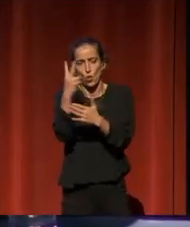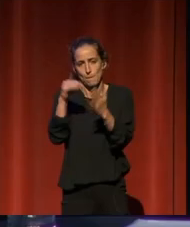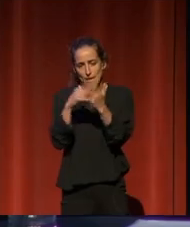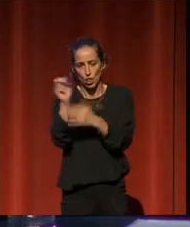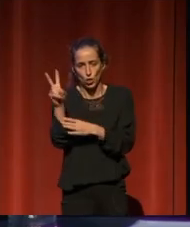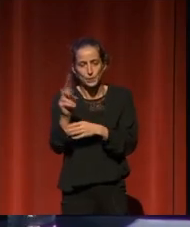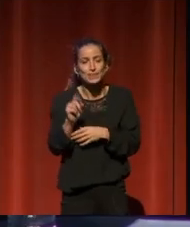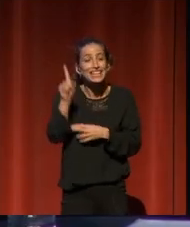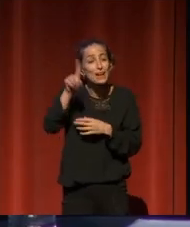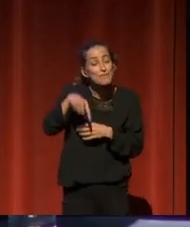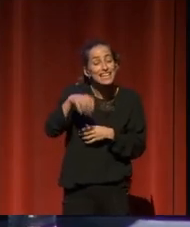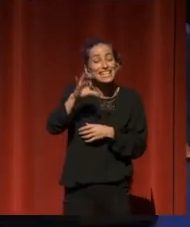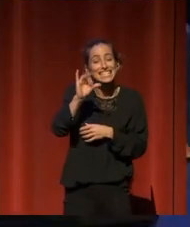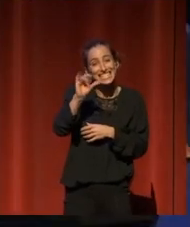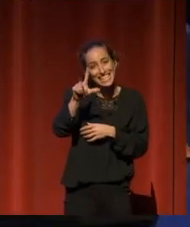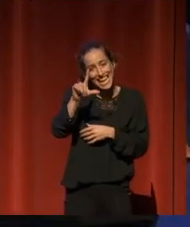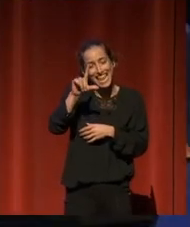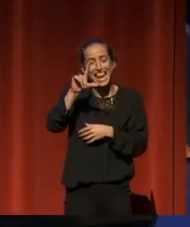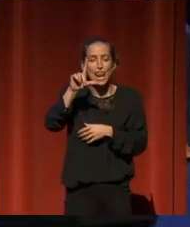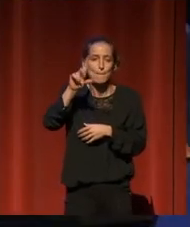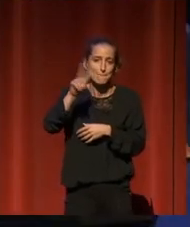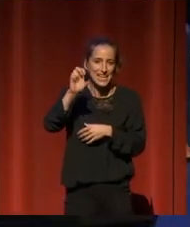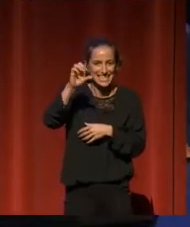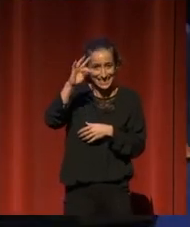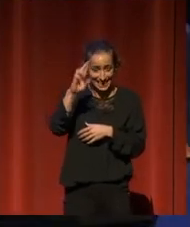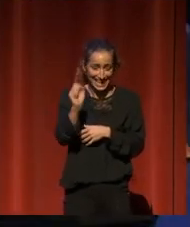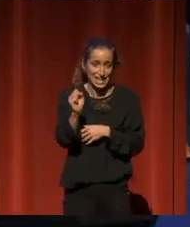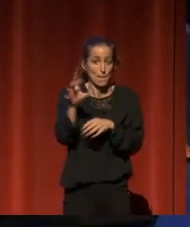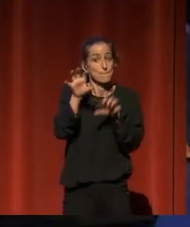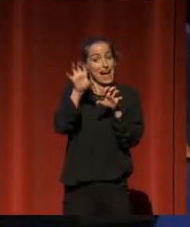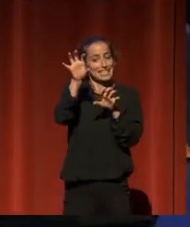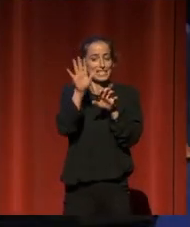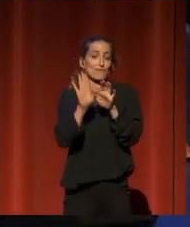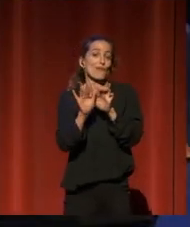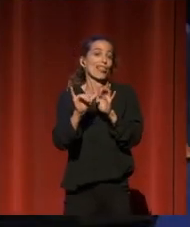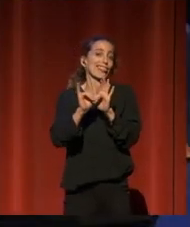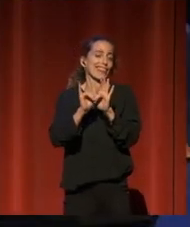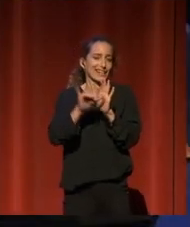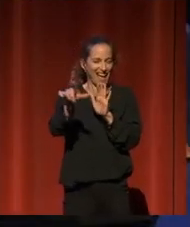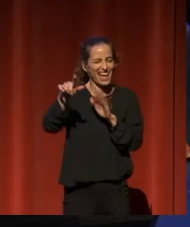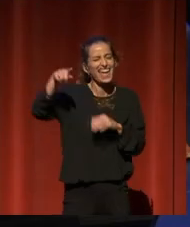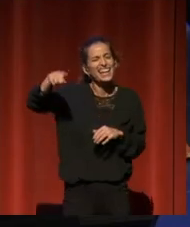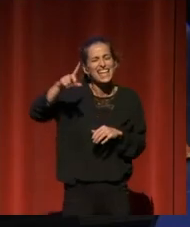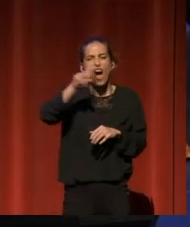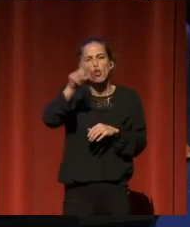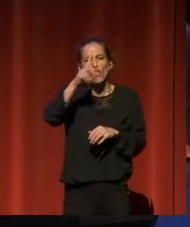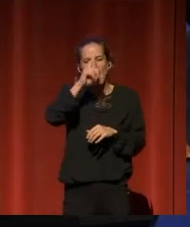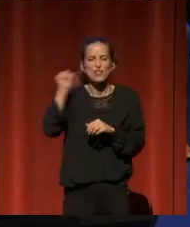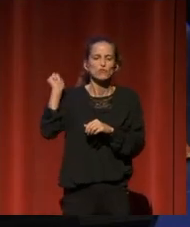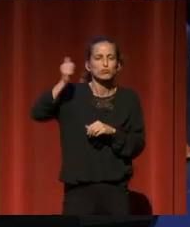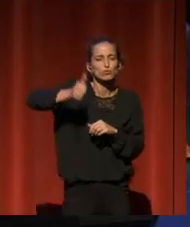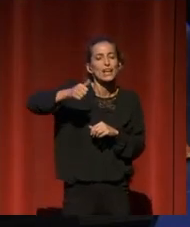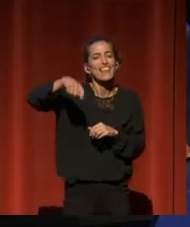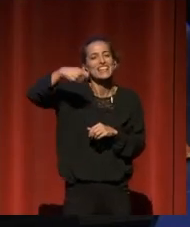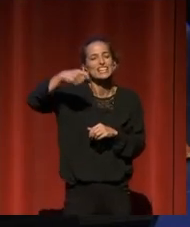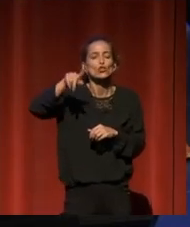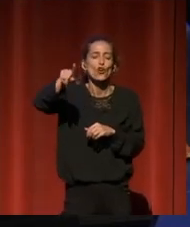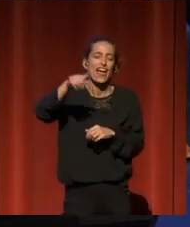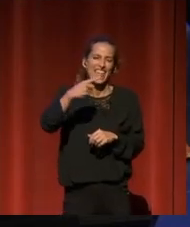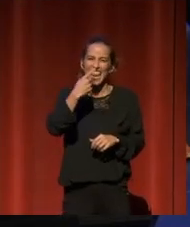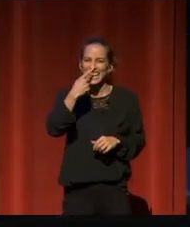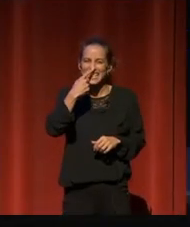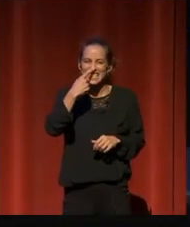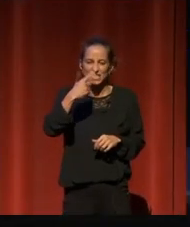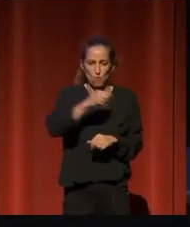también con Susana Silvestre de nuestro país vecino ella fue directora durante 11 años de las bibliotecas públicas de Lisboa